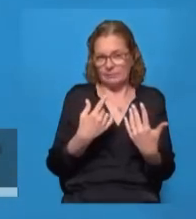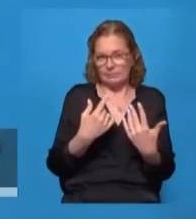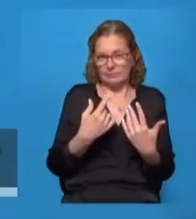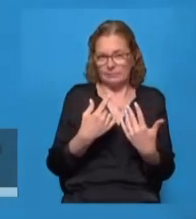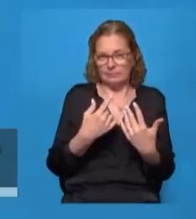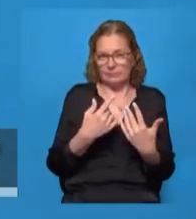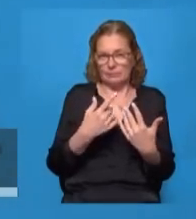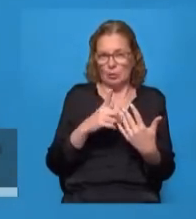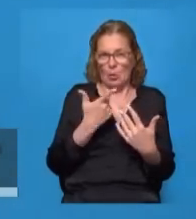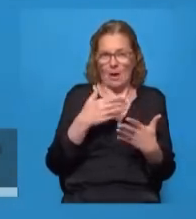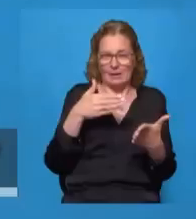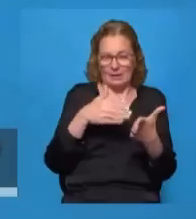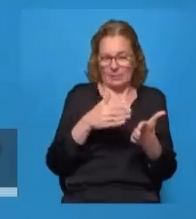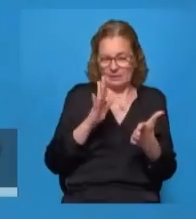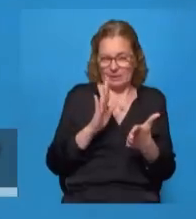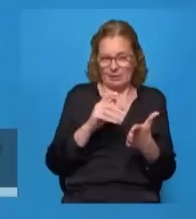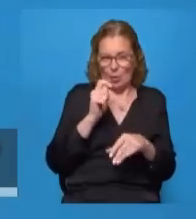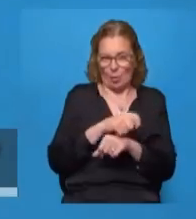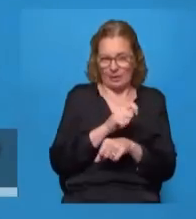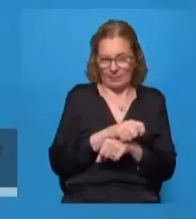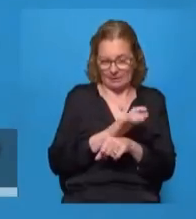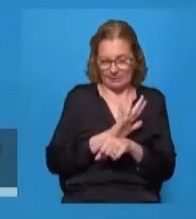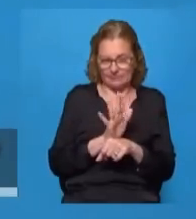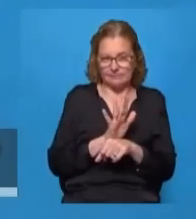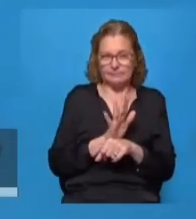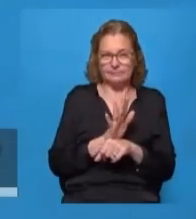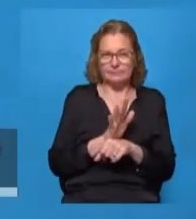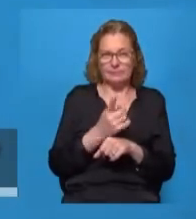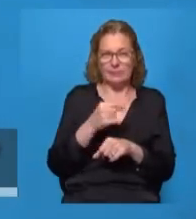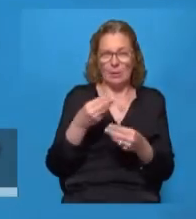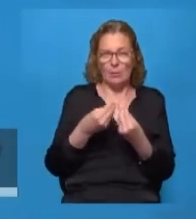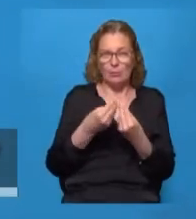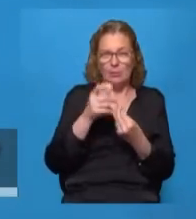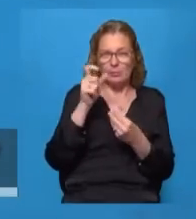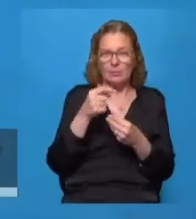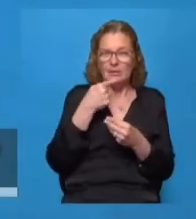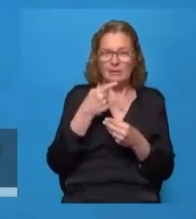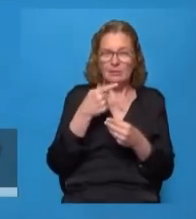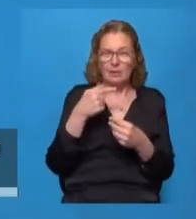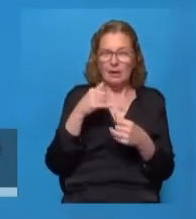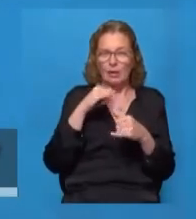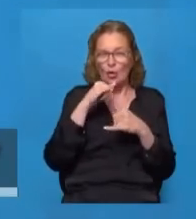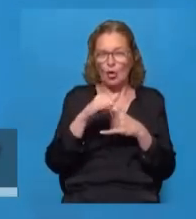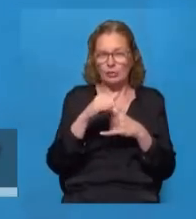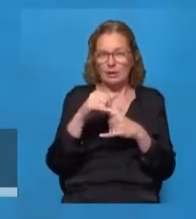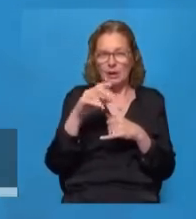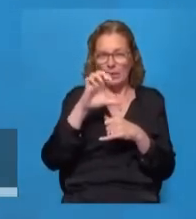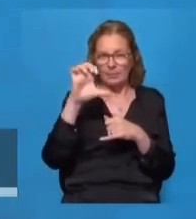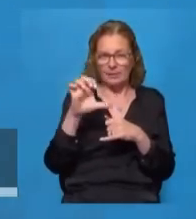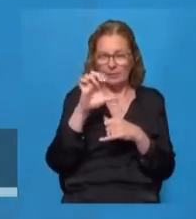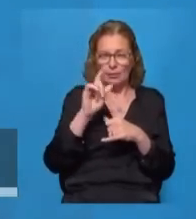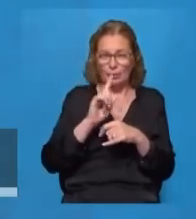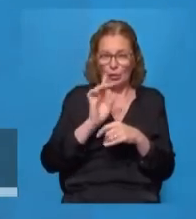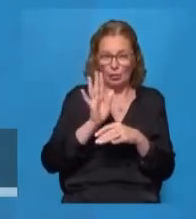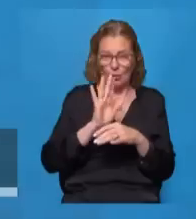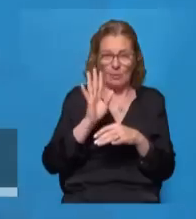si no hay ningún límite a lo que puede hacer jurídicamente pero mucha gente no dice Ah nos van a demandar las empresas no